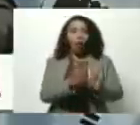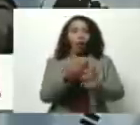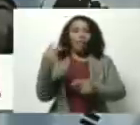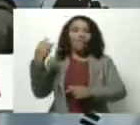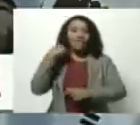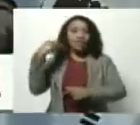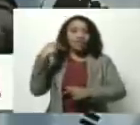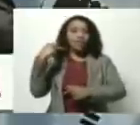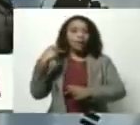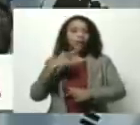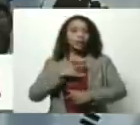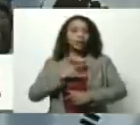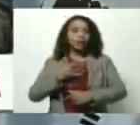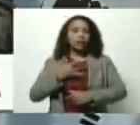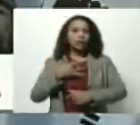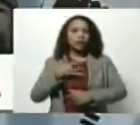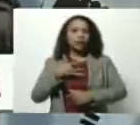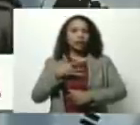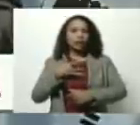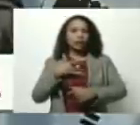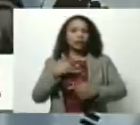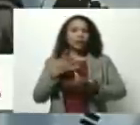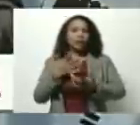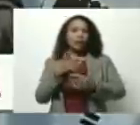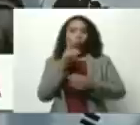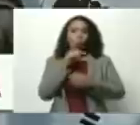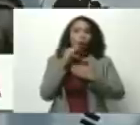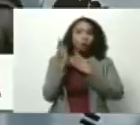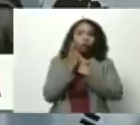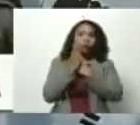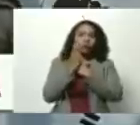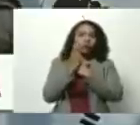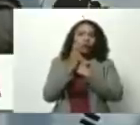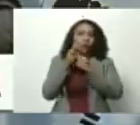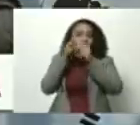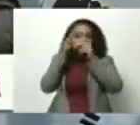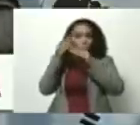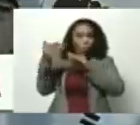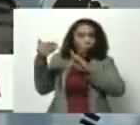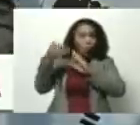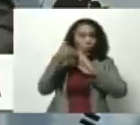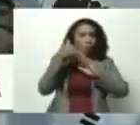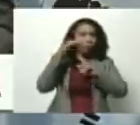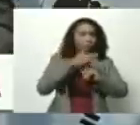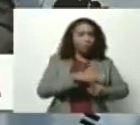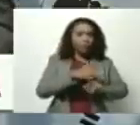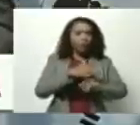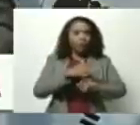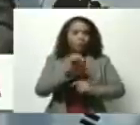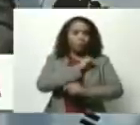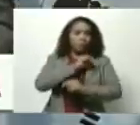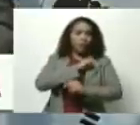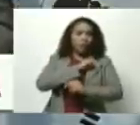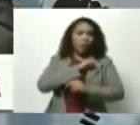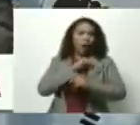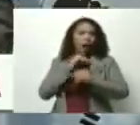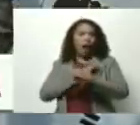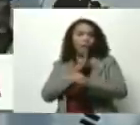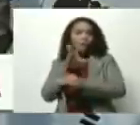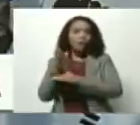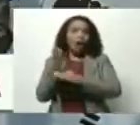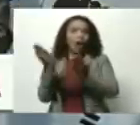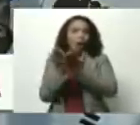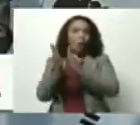víctimas sentimientos de desprotección y humillación, fobias al centro educativo y a todo el